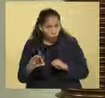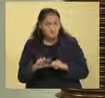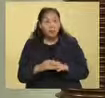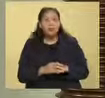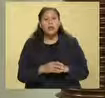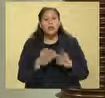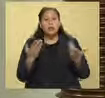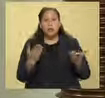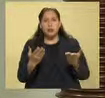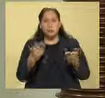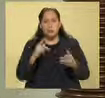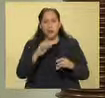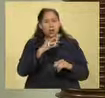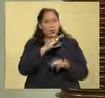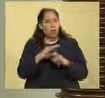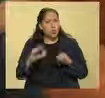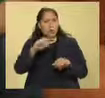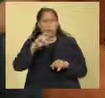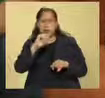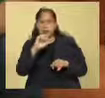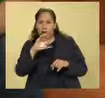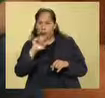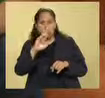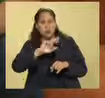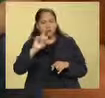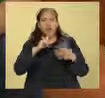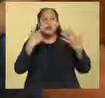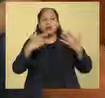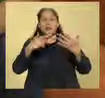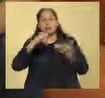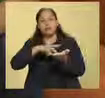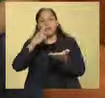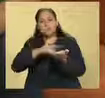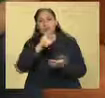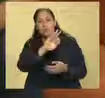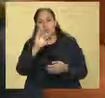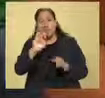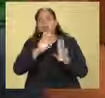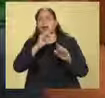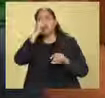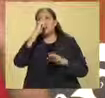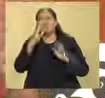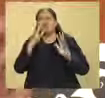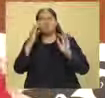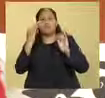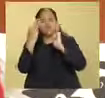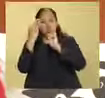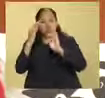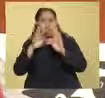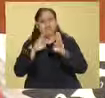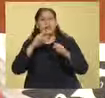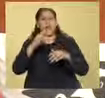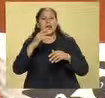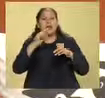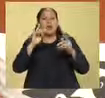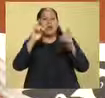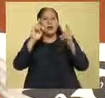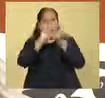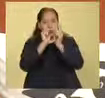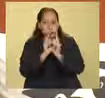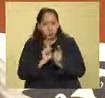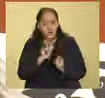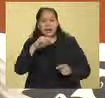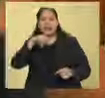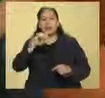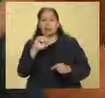medio del df pero no es la última de las grandes la última es la séptima fecha se acerca el desafío que es la liguilla de nascar es para que ahora las